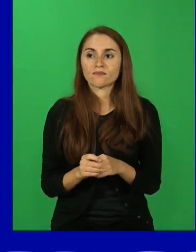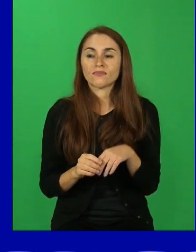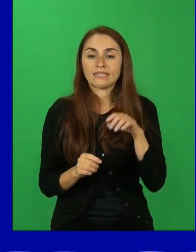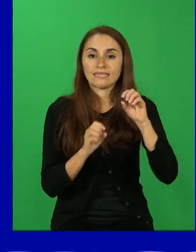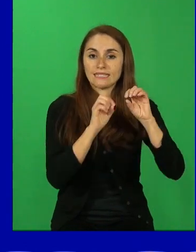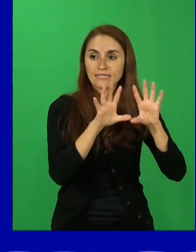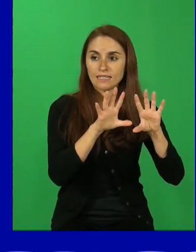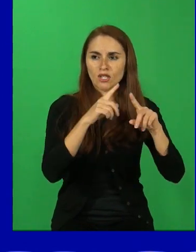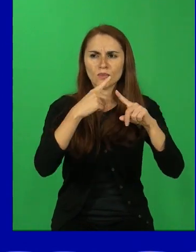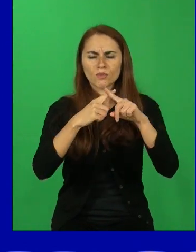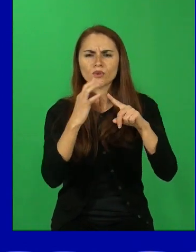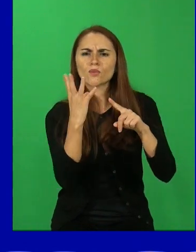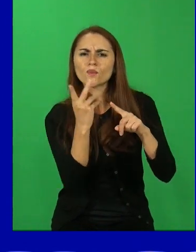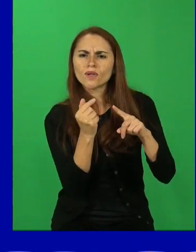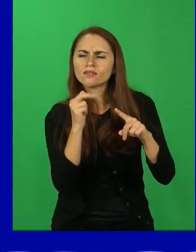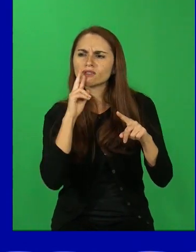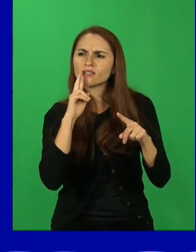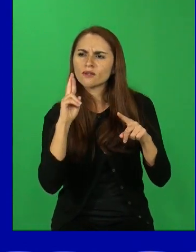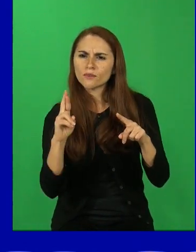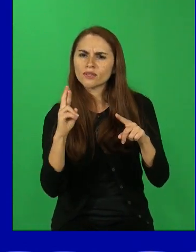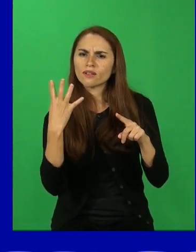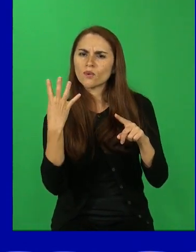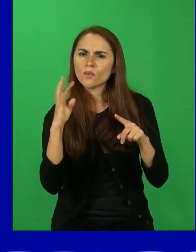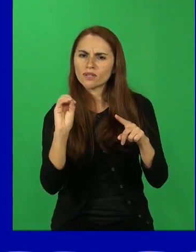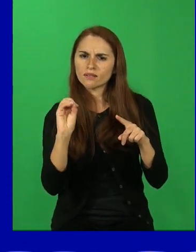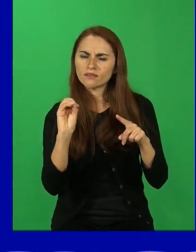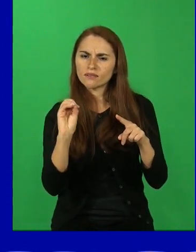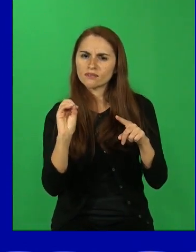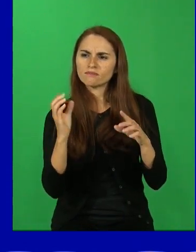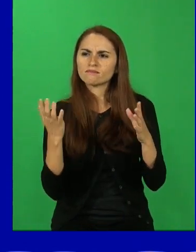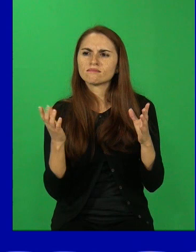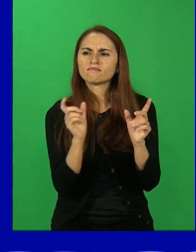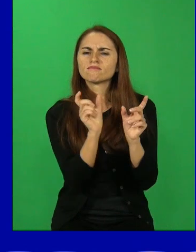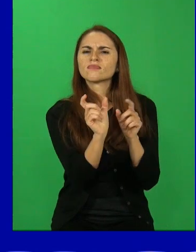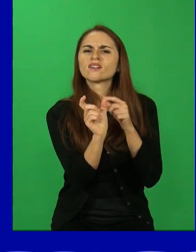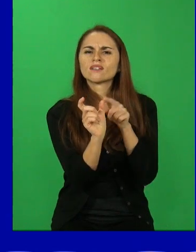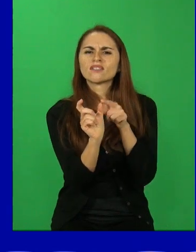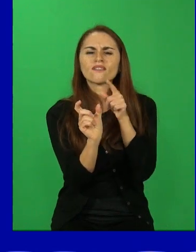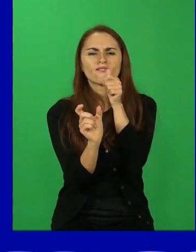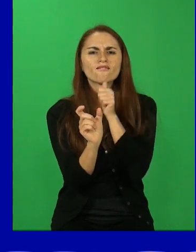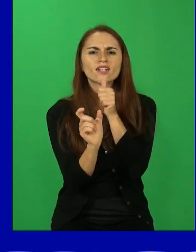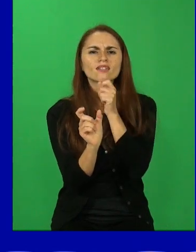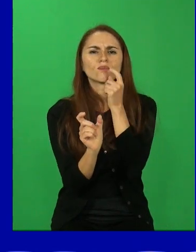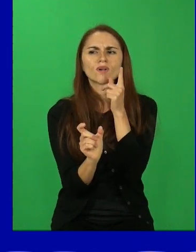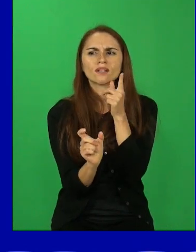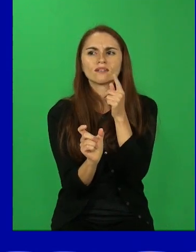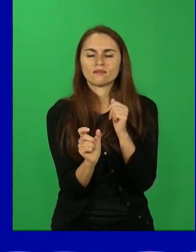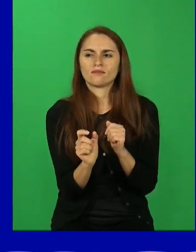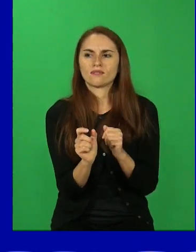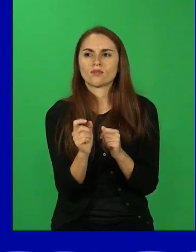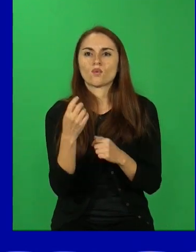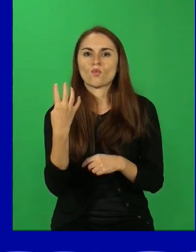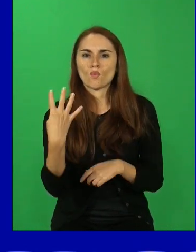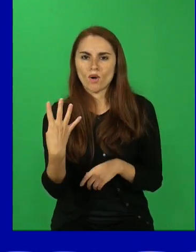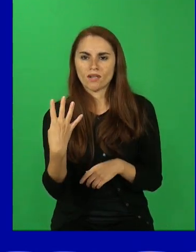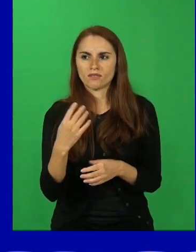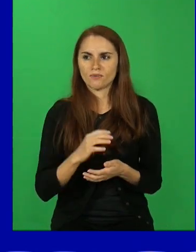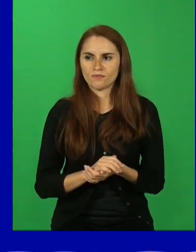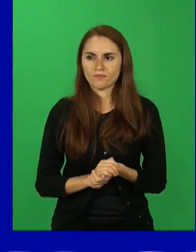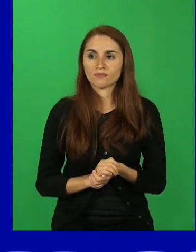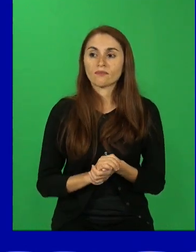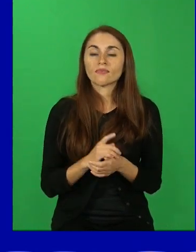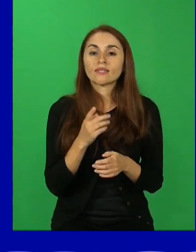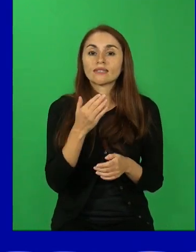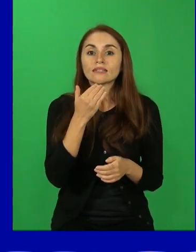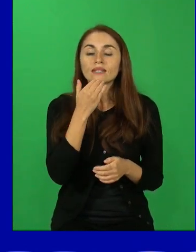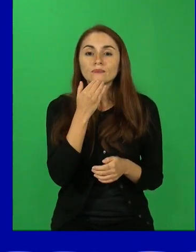tenemos 10. ¿Por cuánto nos va a dar 40? ¿Cuál sería el factor que falta ahí? Bien, sería el 4. Y